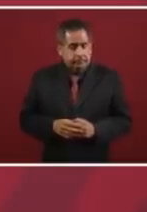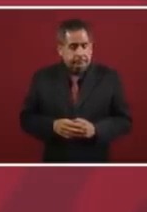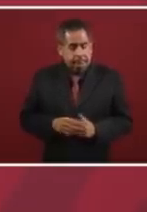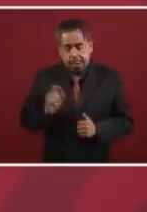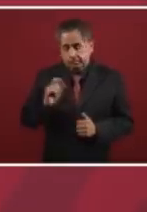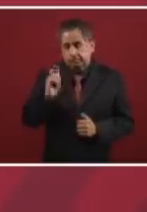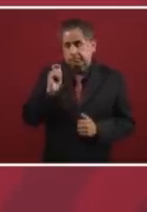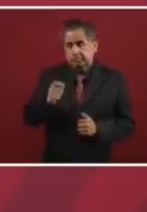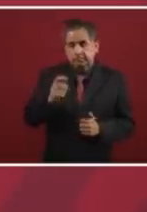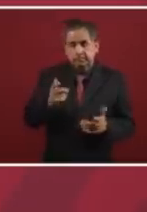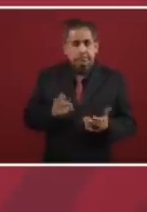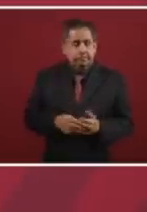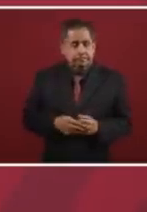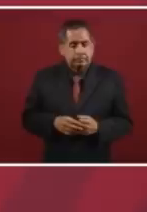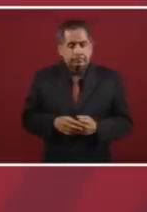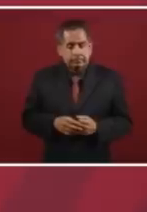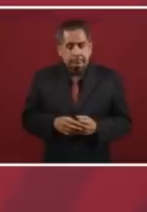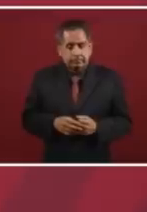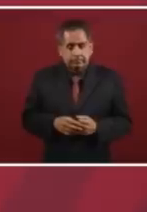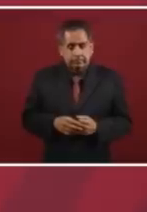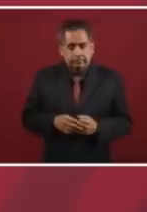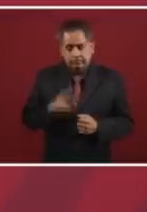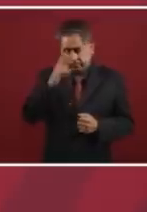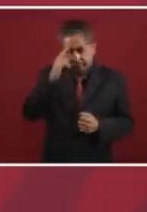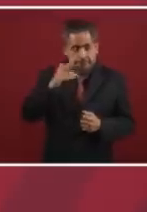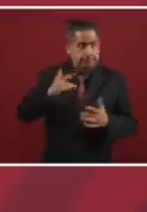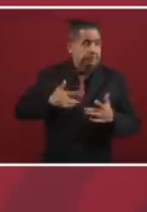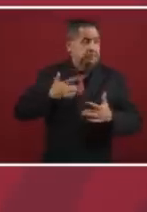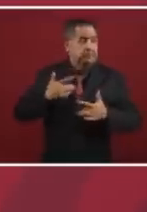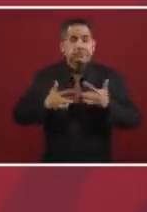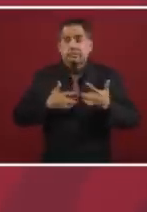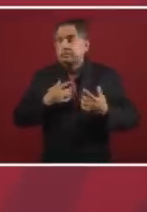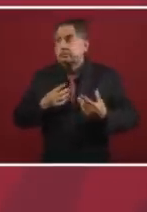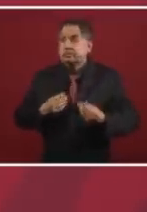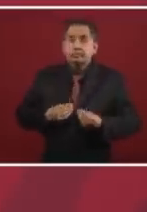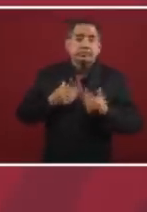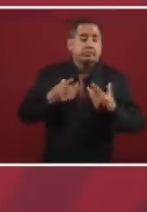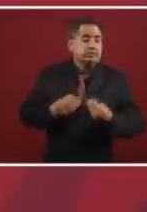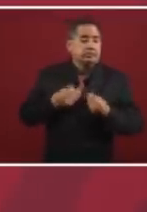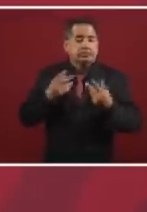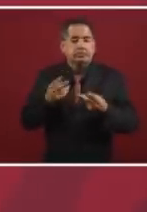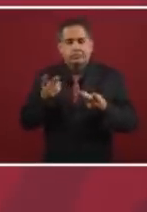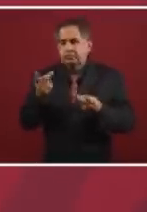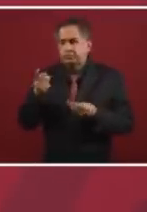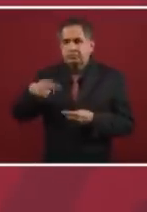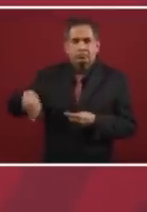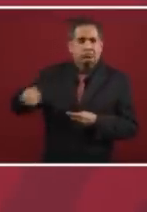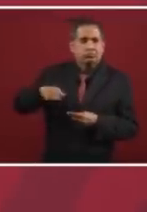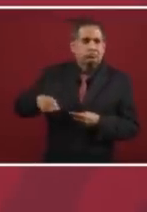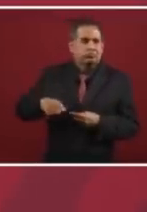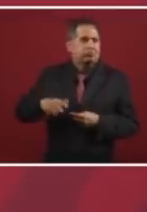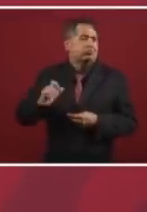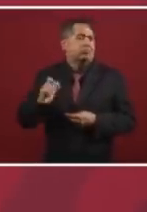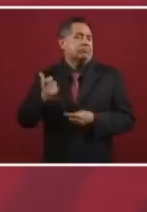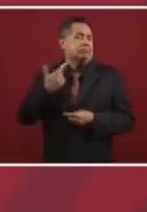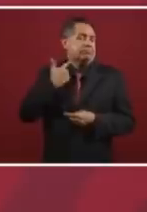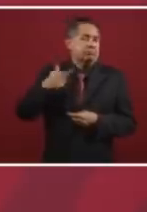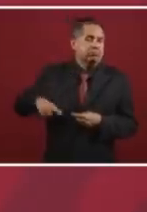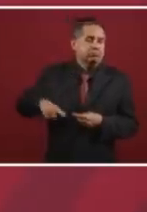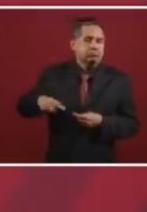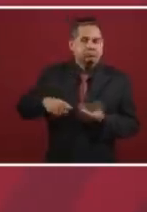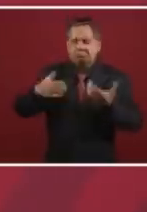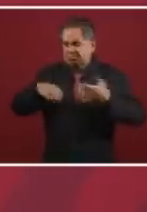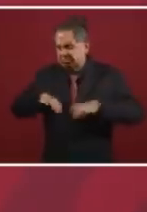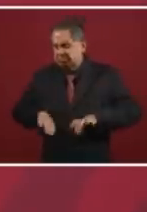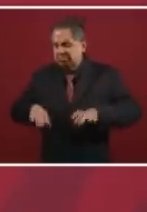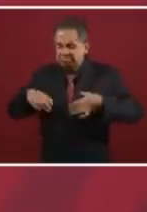estaba la euforia del saqueo y se abandona